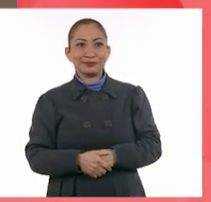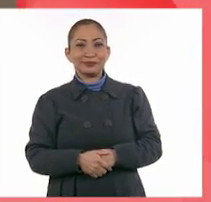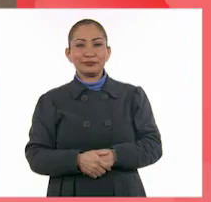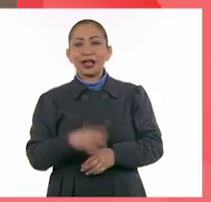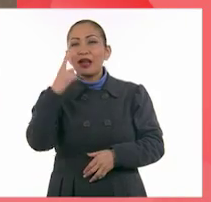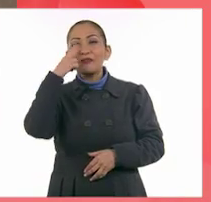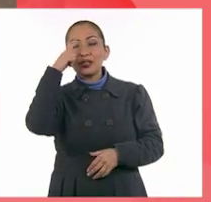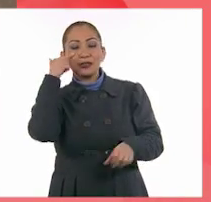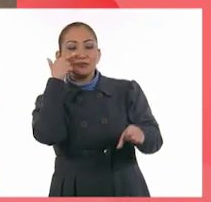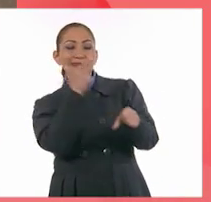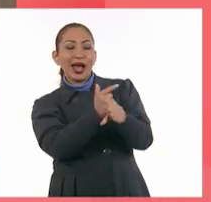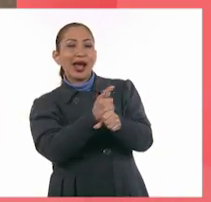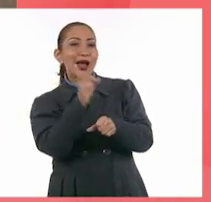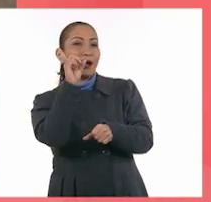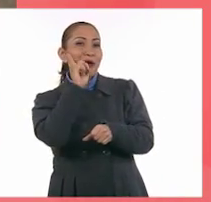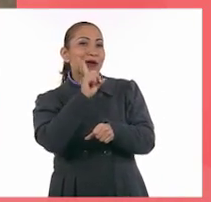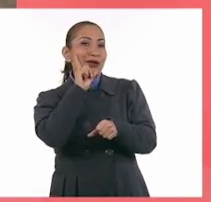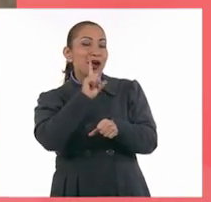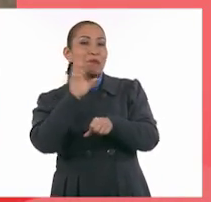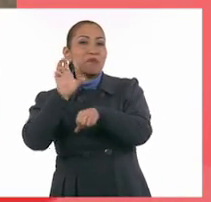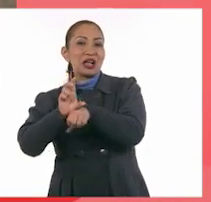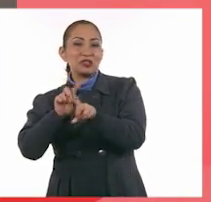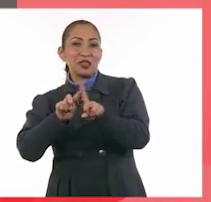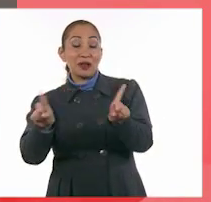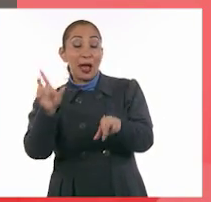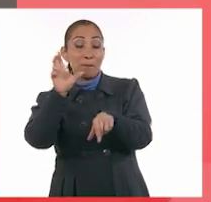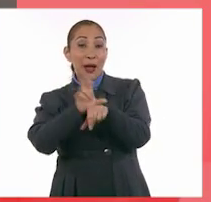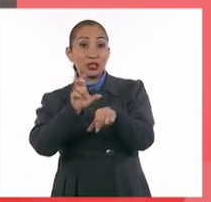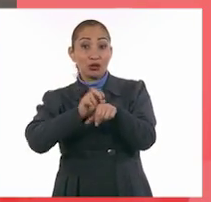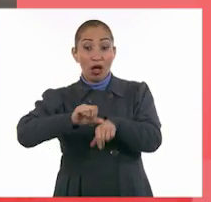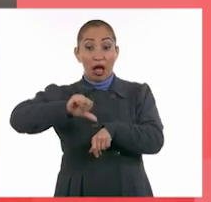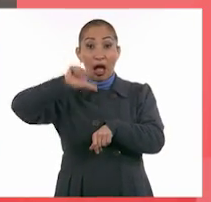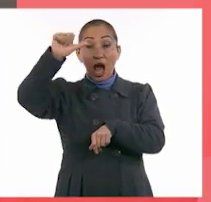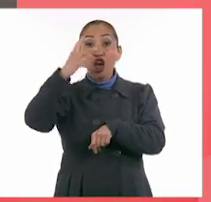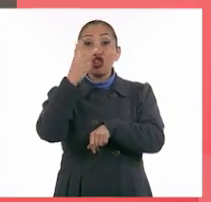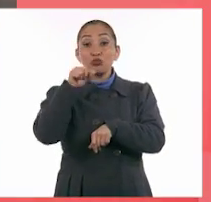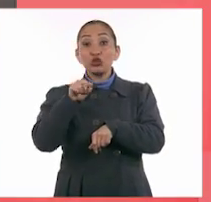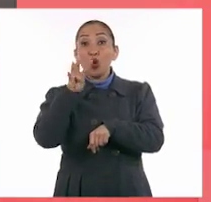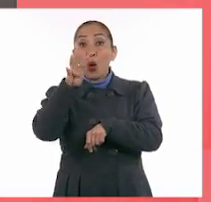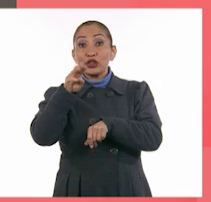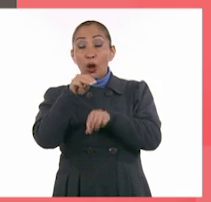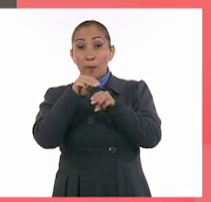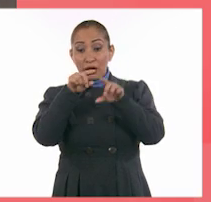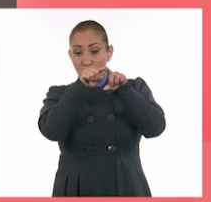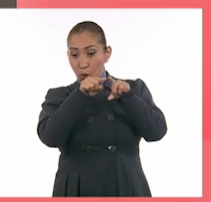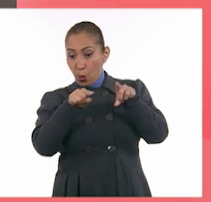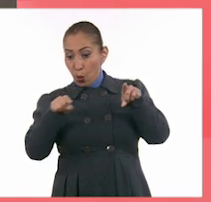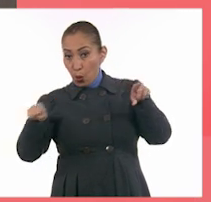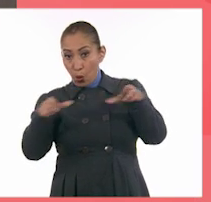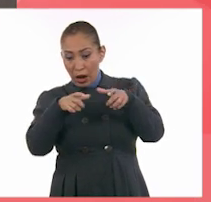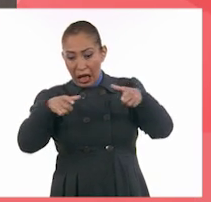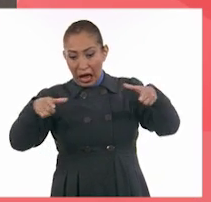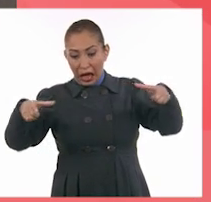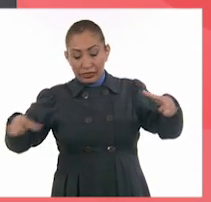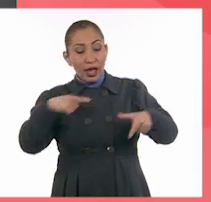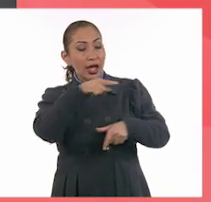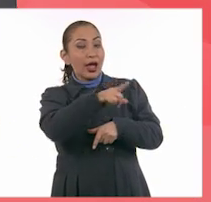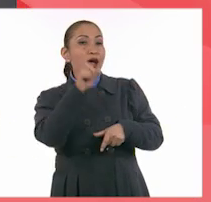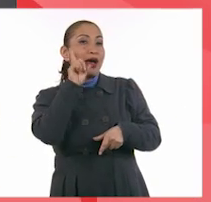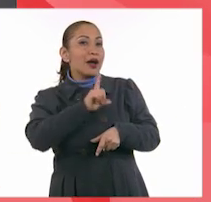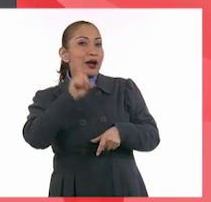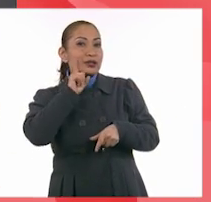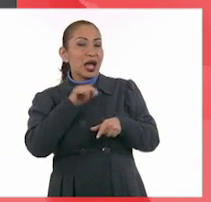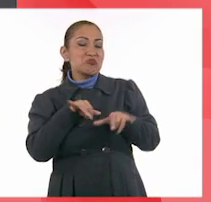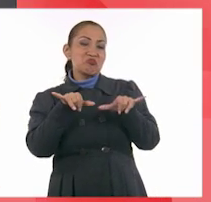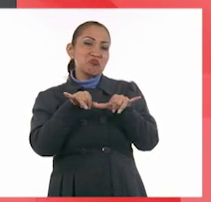Es fácil distinguir a las hembras de los machos. El macho llega a medir hasta 2.4 metros de longitud, mientras que las